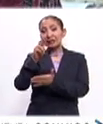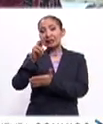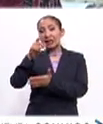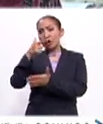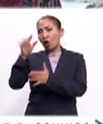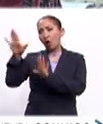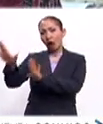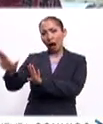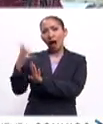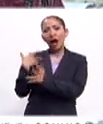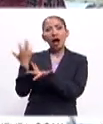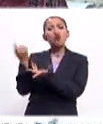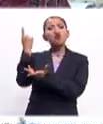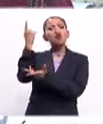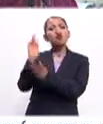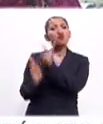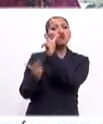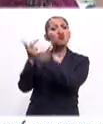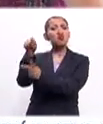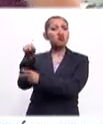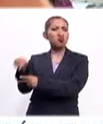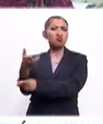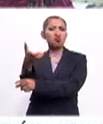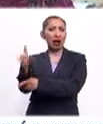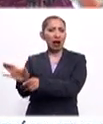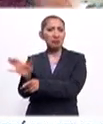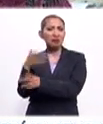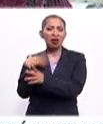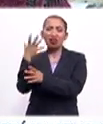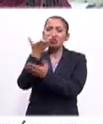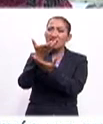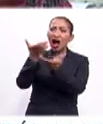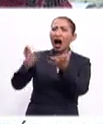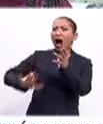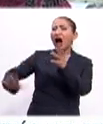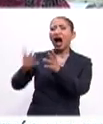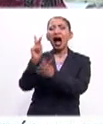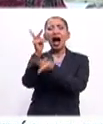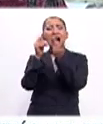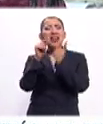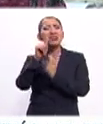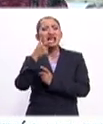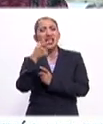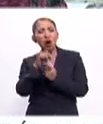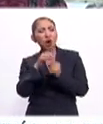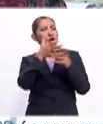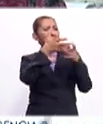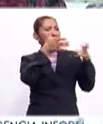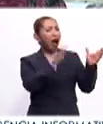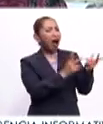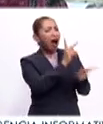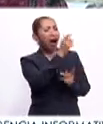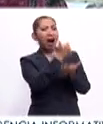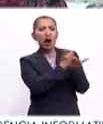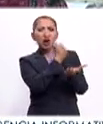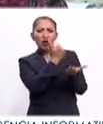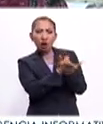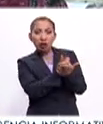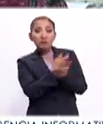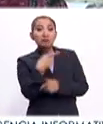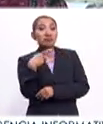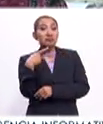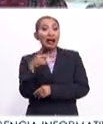se siembran en monocultivo, o sea, tú siembras campos inmensos de trigo o campos inmensos de arroz, y